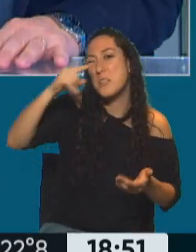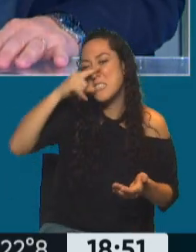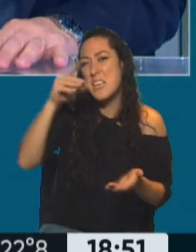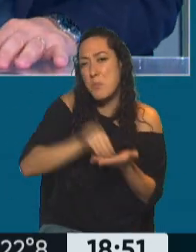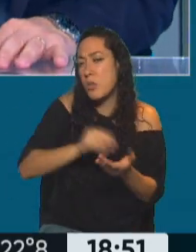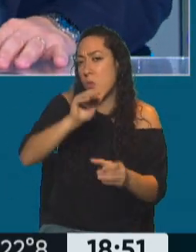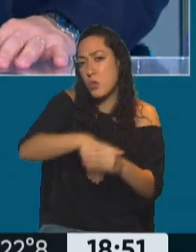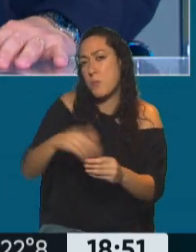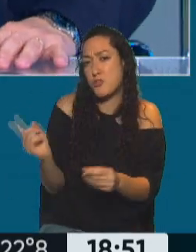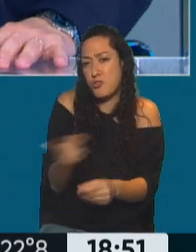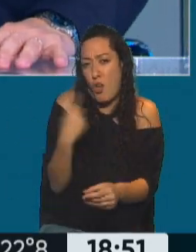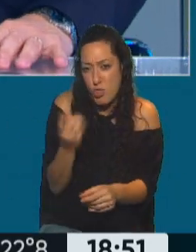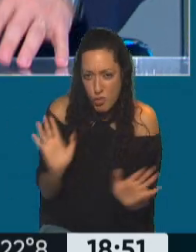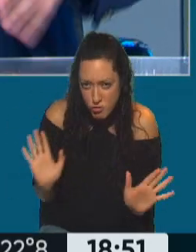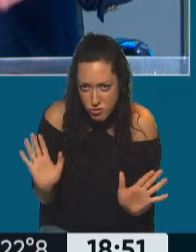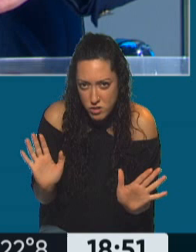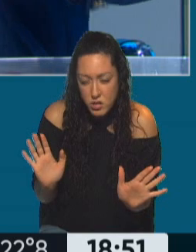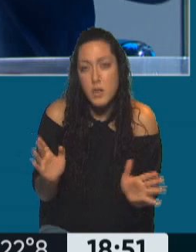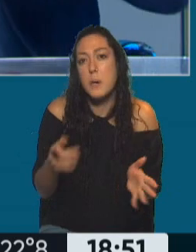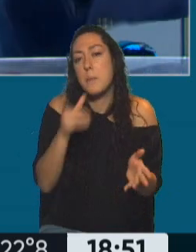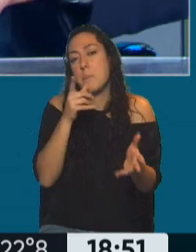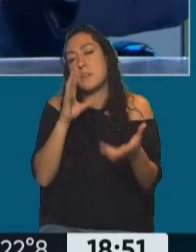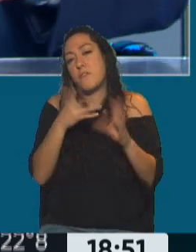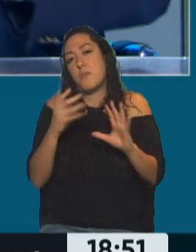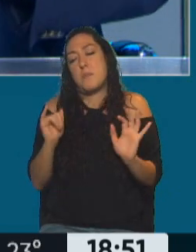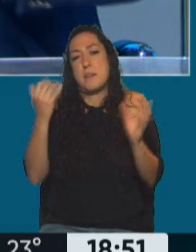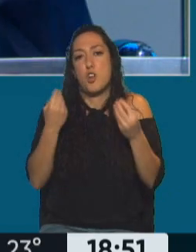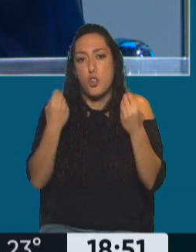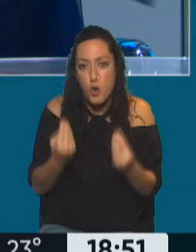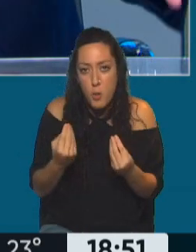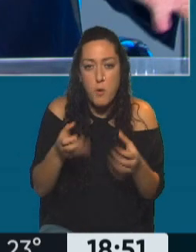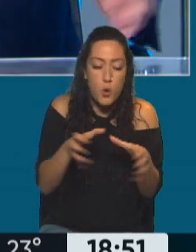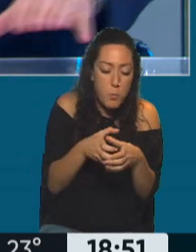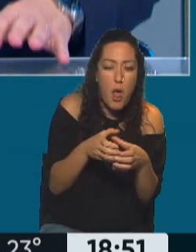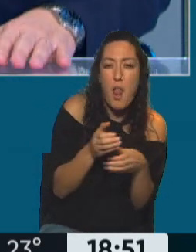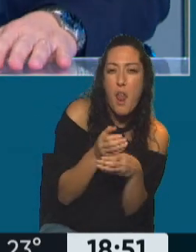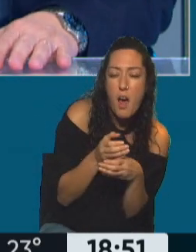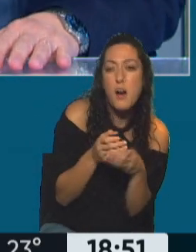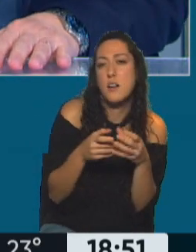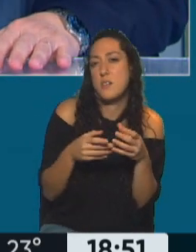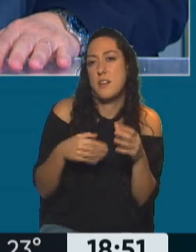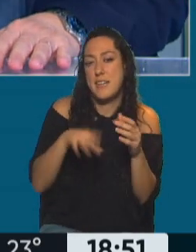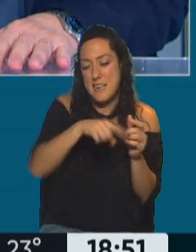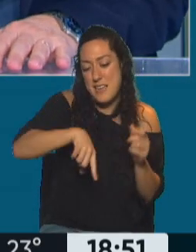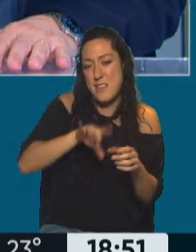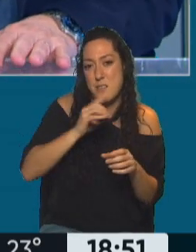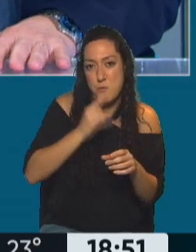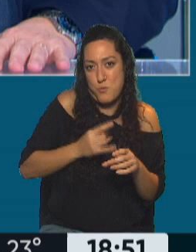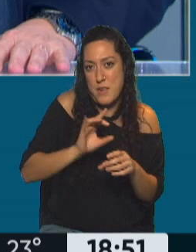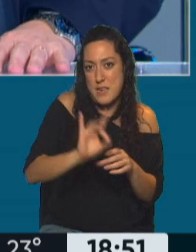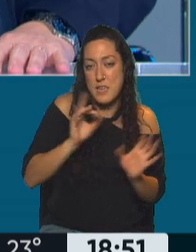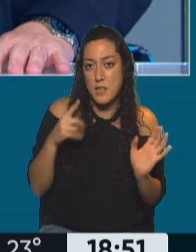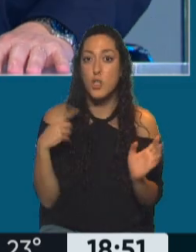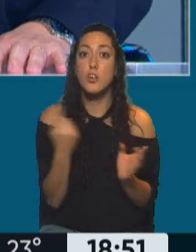lo natural lo lógico es que siempre la primera minoría le corresponda y entiendo que va a ser así se deberá definir dentro del frente de